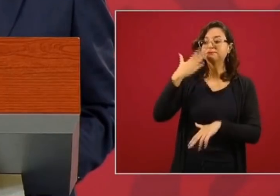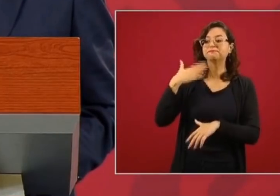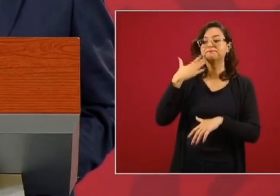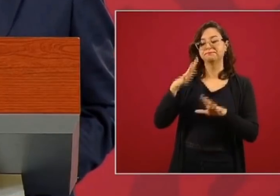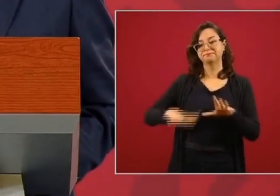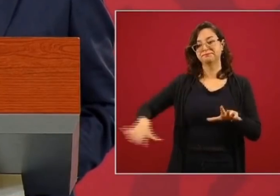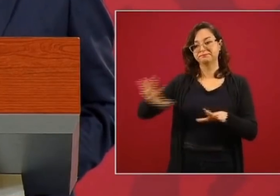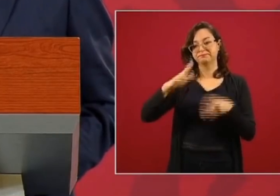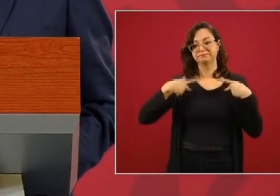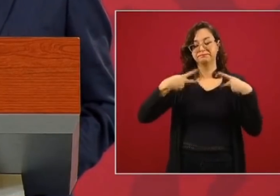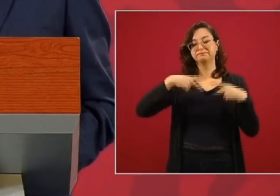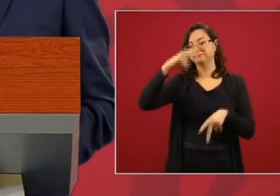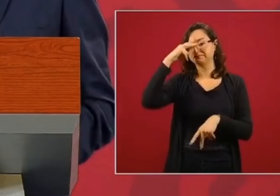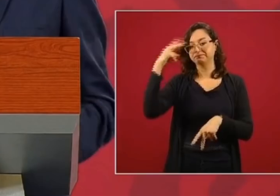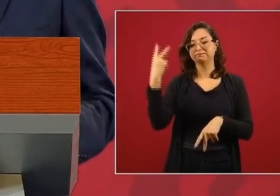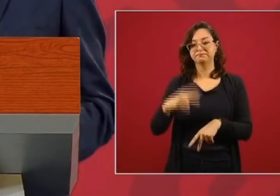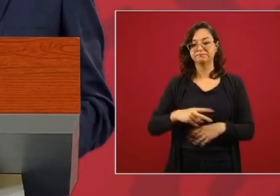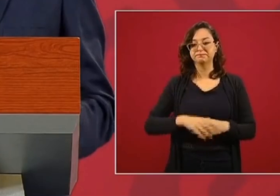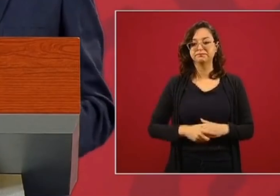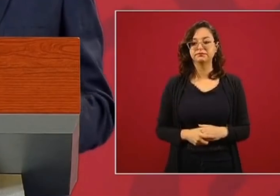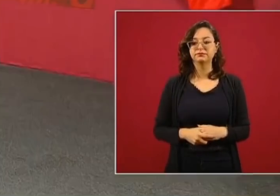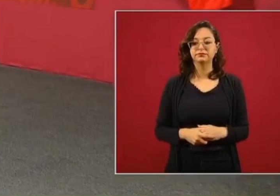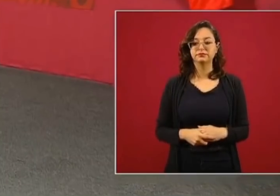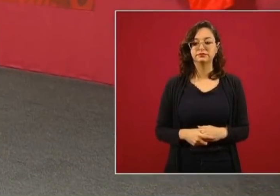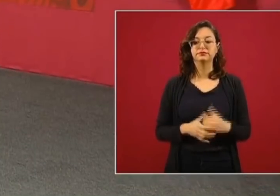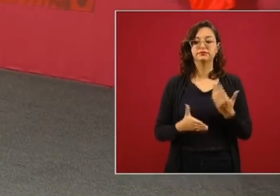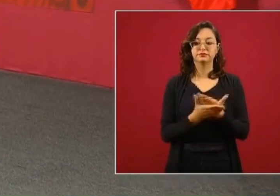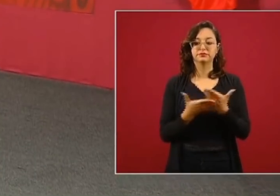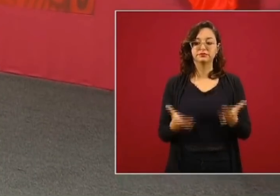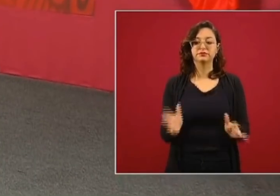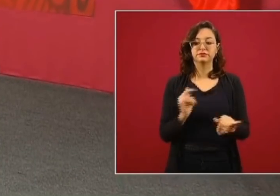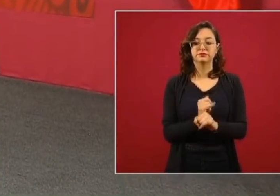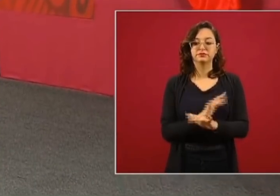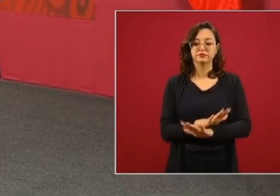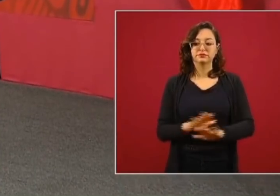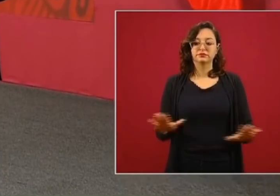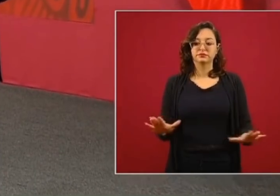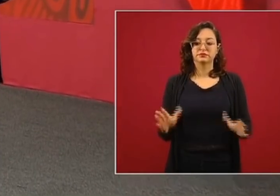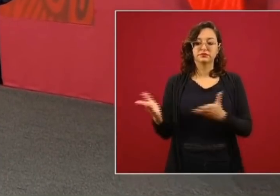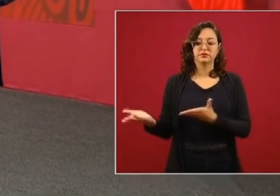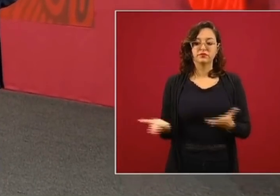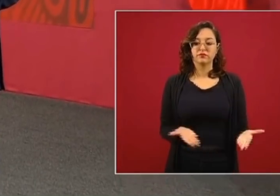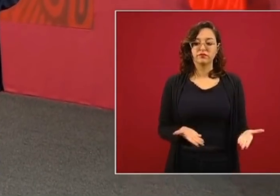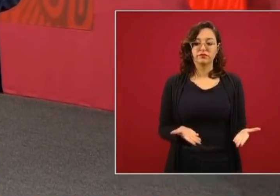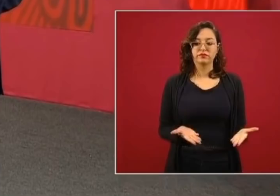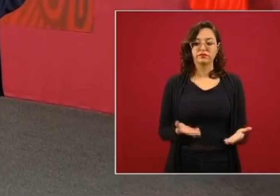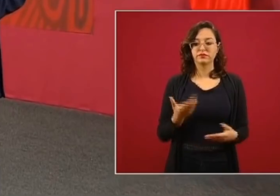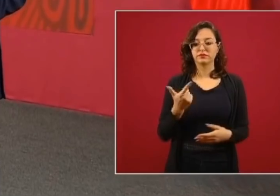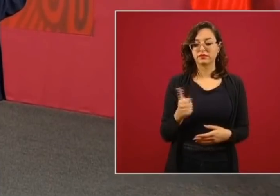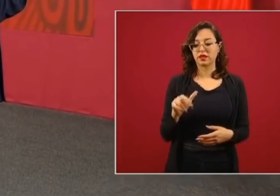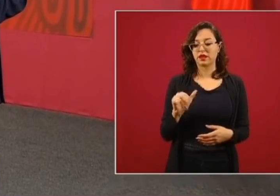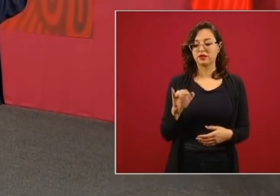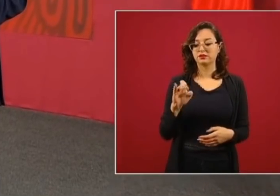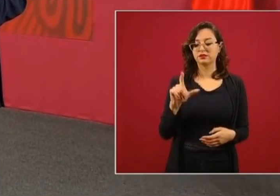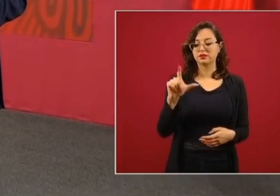nuestro pueblo. Vamos a informar. Primero, Graciela